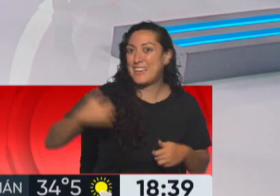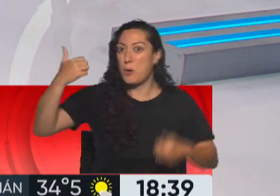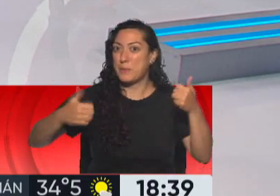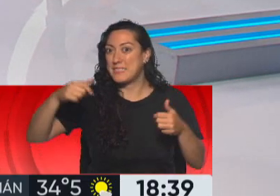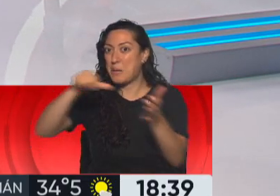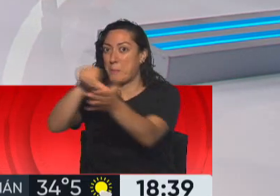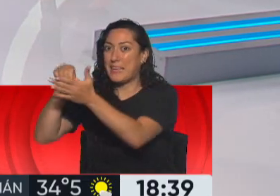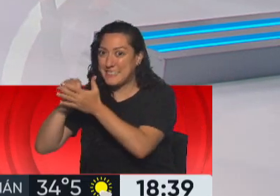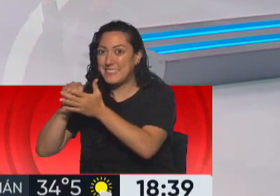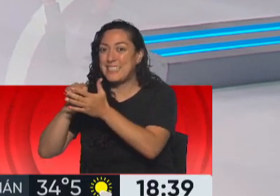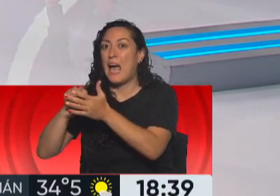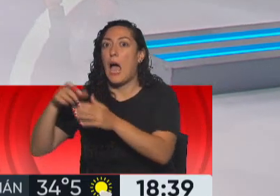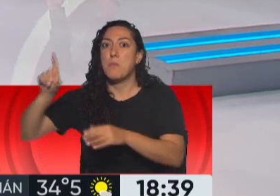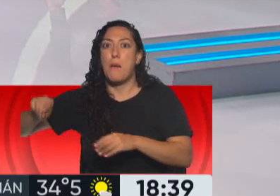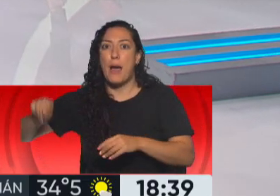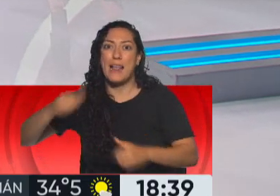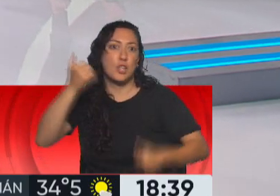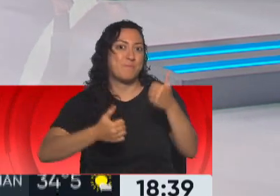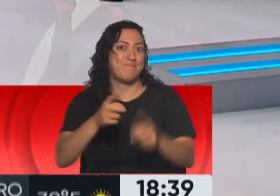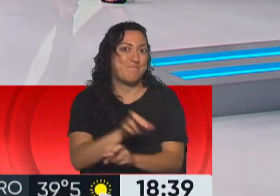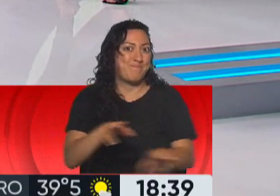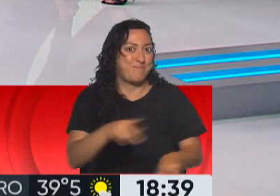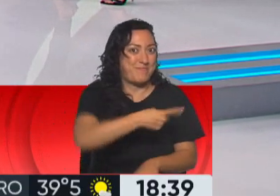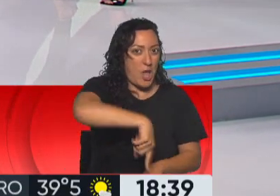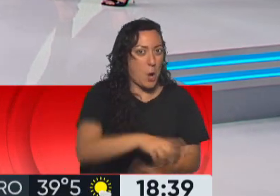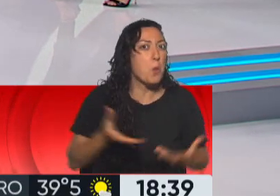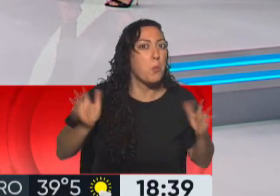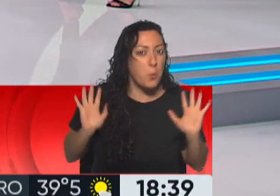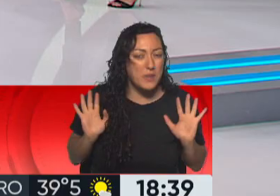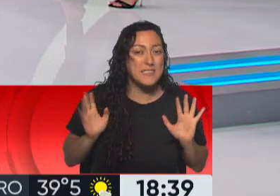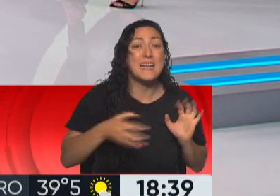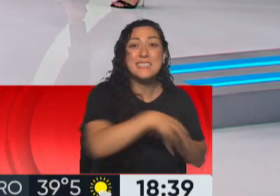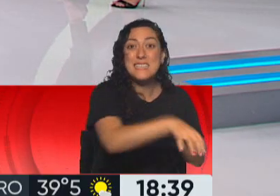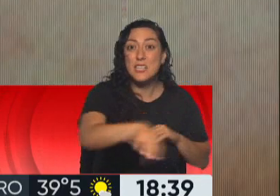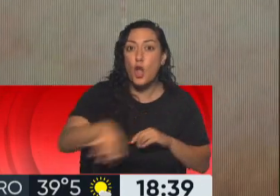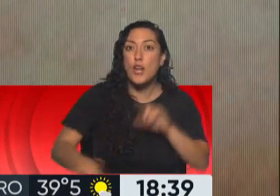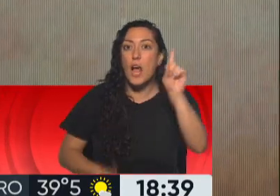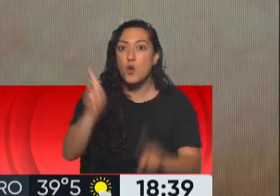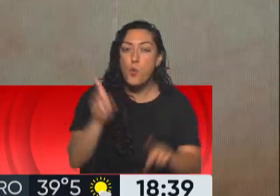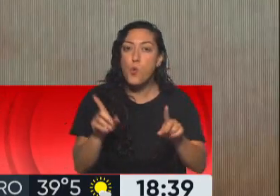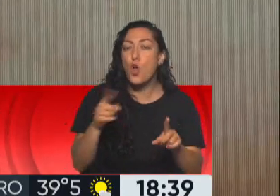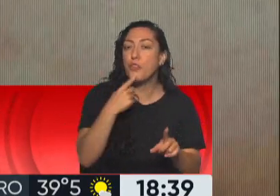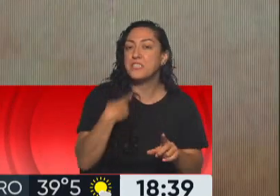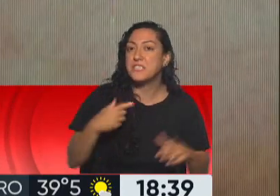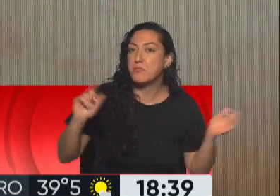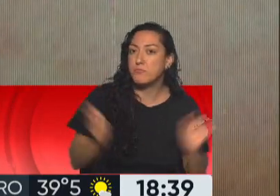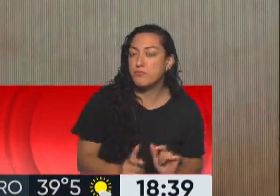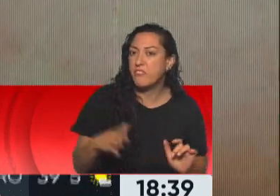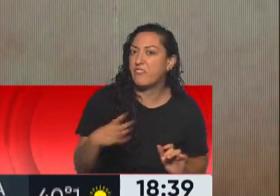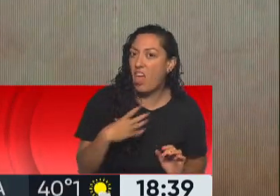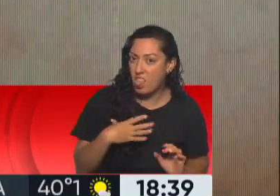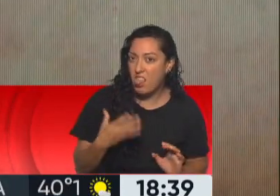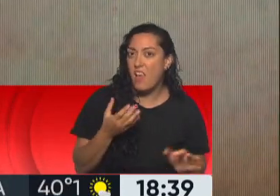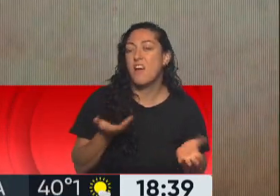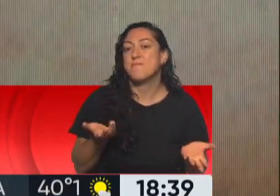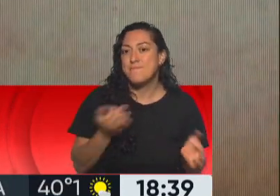con rezago de los meses previos, con algunos sectores que aseguran que todavía no tocó piso su caída. Así que ahí está por verse.